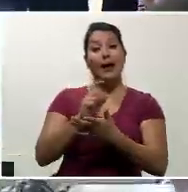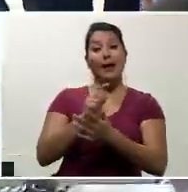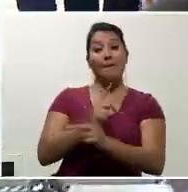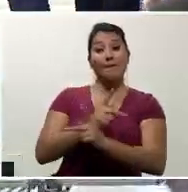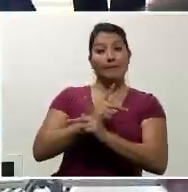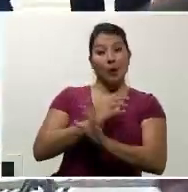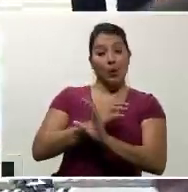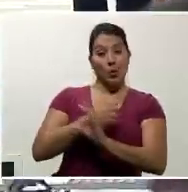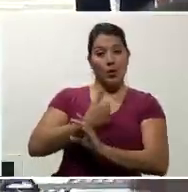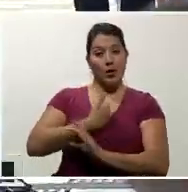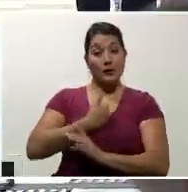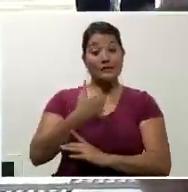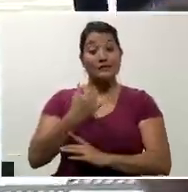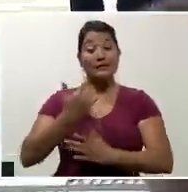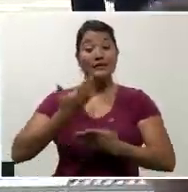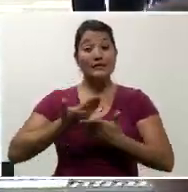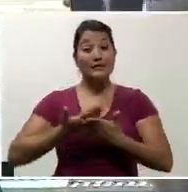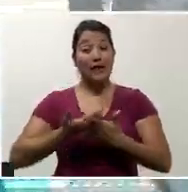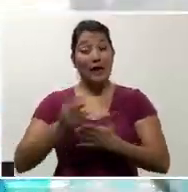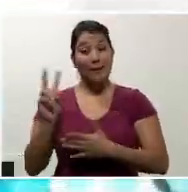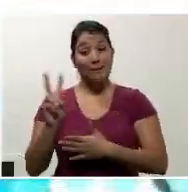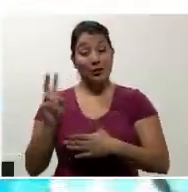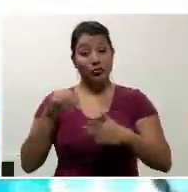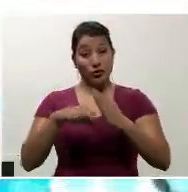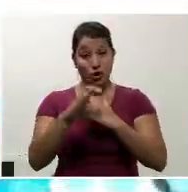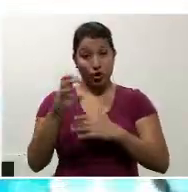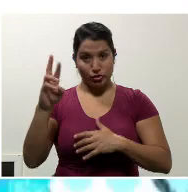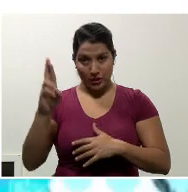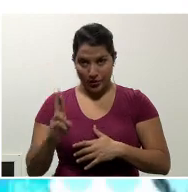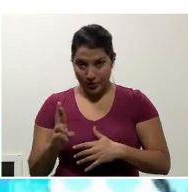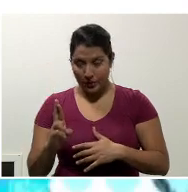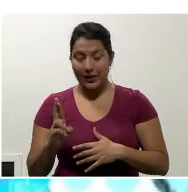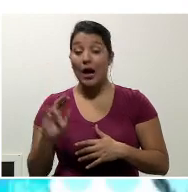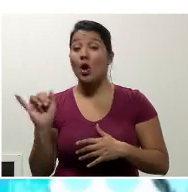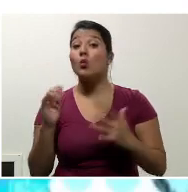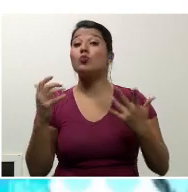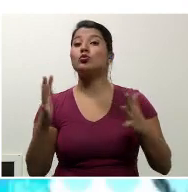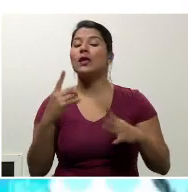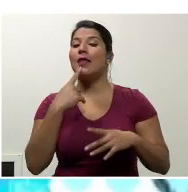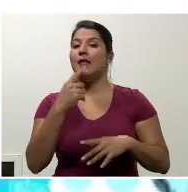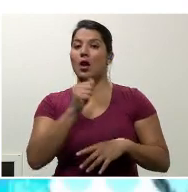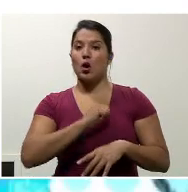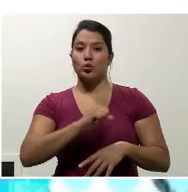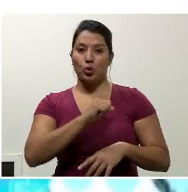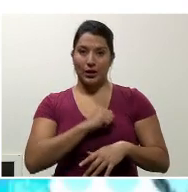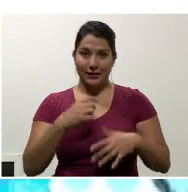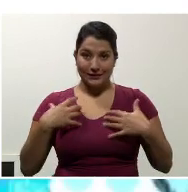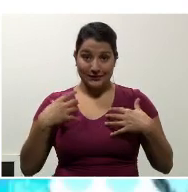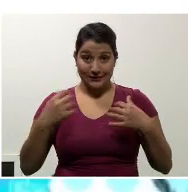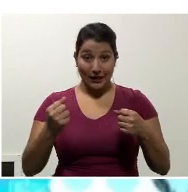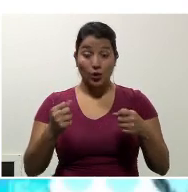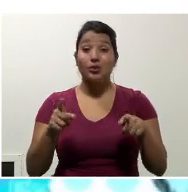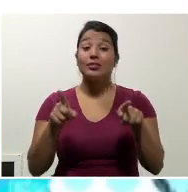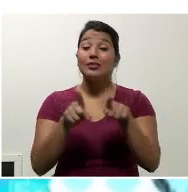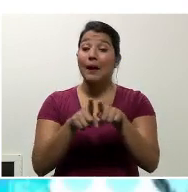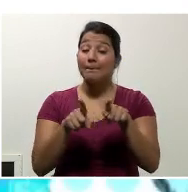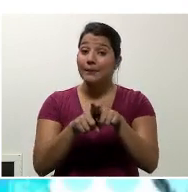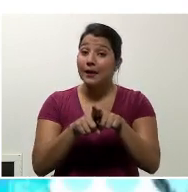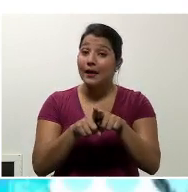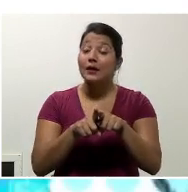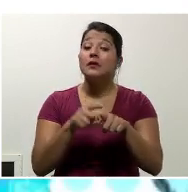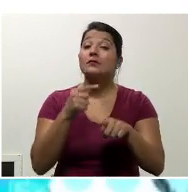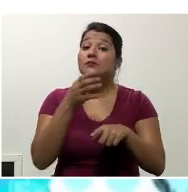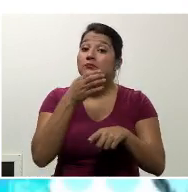coronavirus si llega pues finalmente a nuestro país, como ya lo han advertido las autoridades de salud, y también pues nos recomienda un poco el tema de mantener